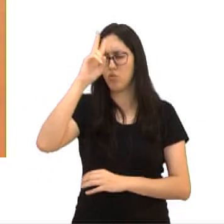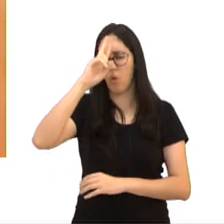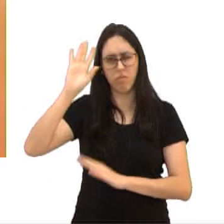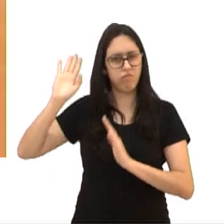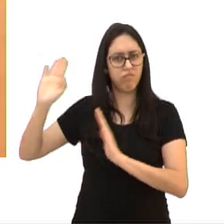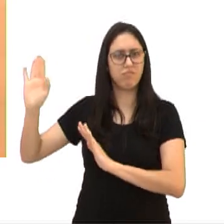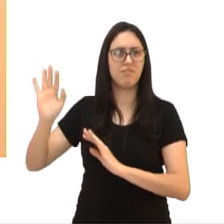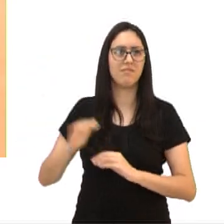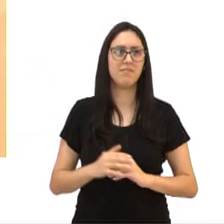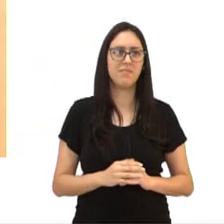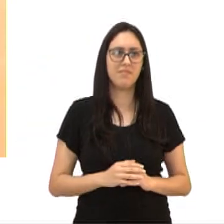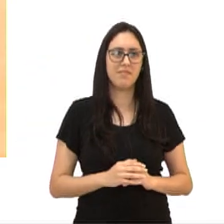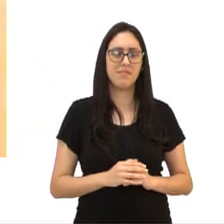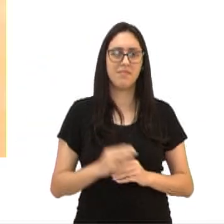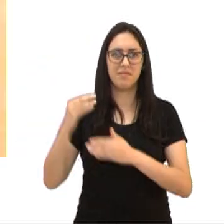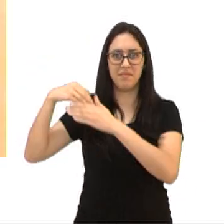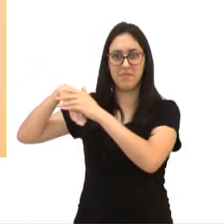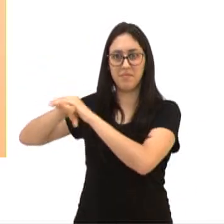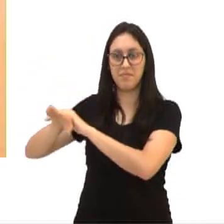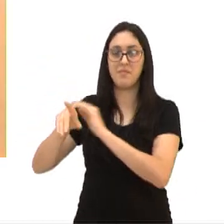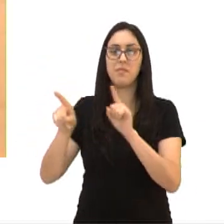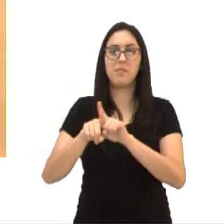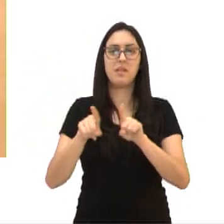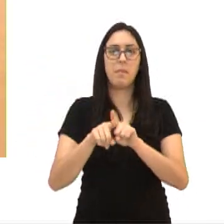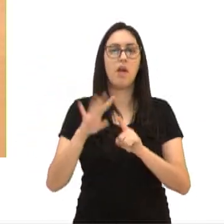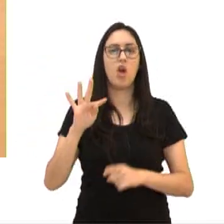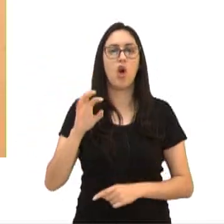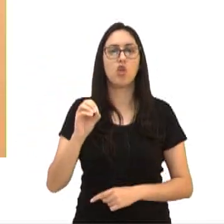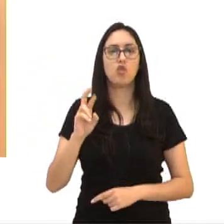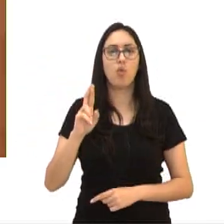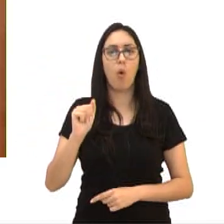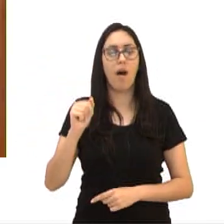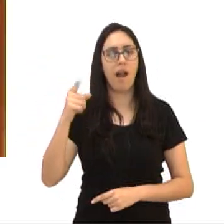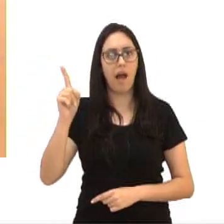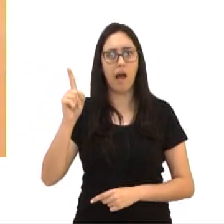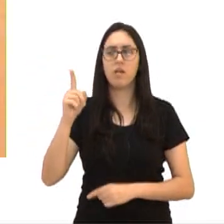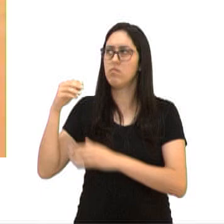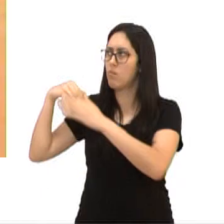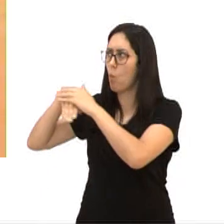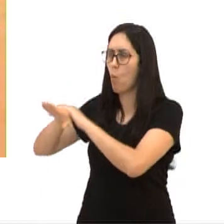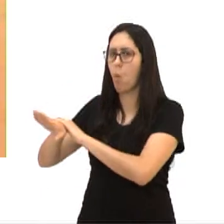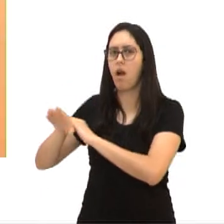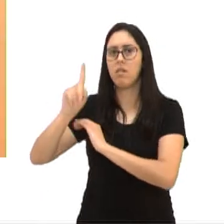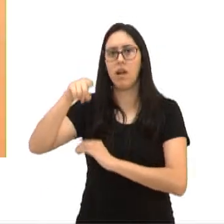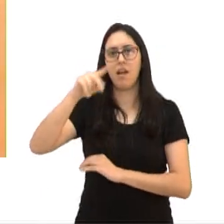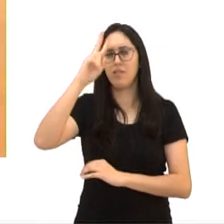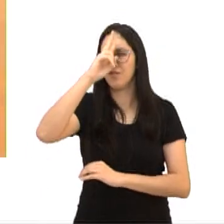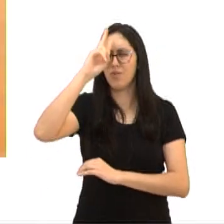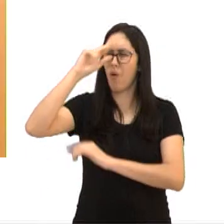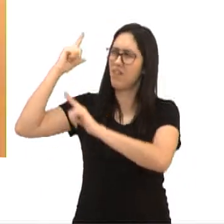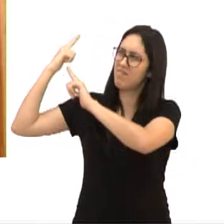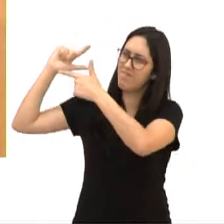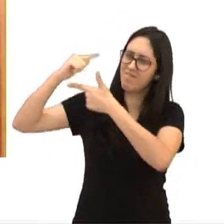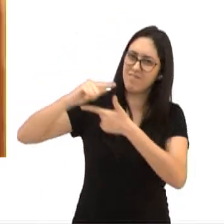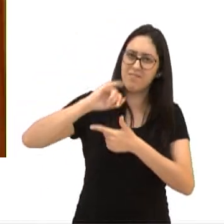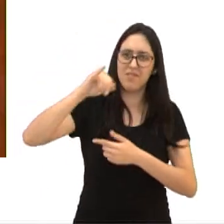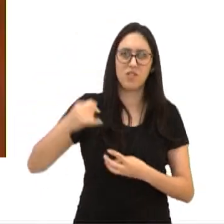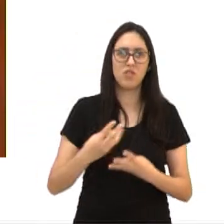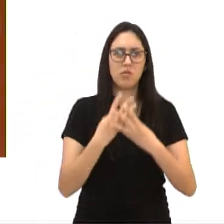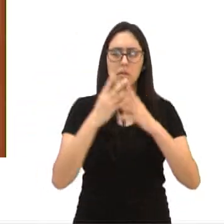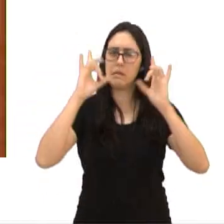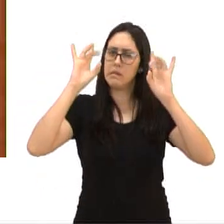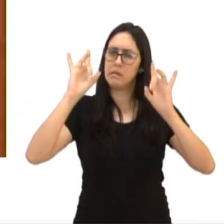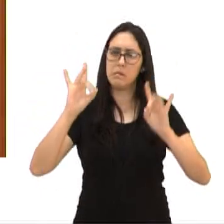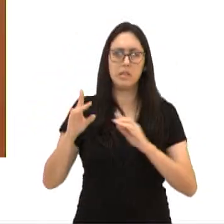os rolos da Torá, el libro más sagrado que tenemos en la tradición judaica, a palabra de Dios, escrito a